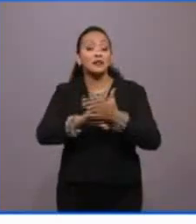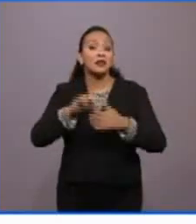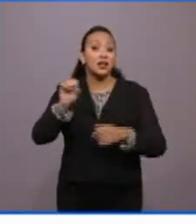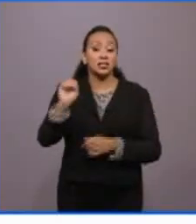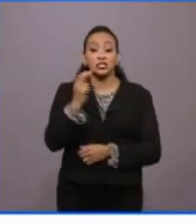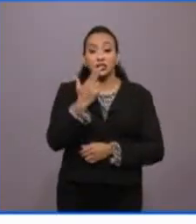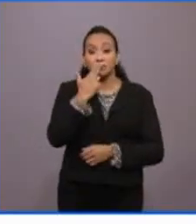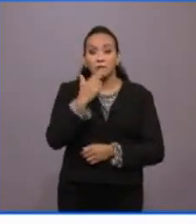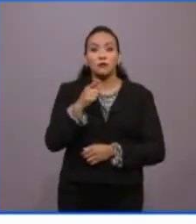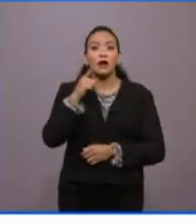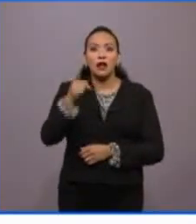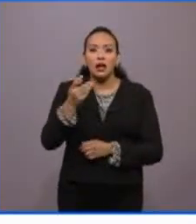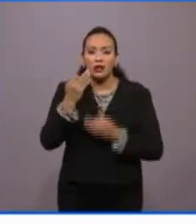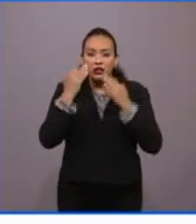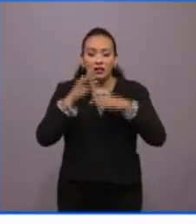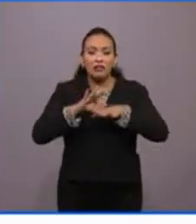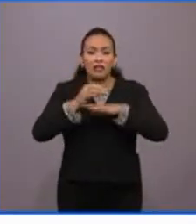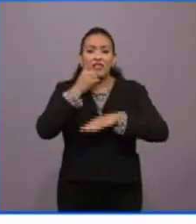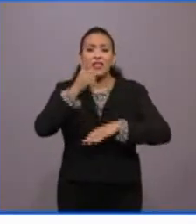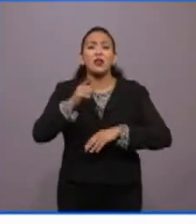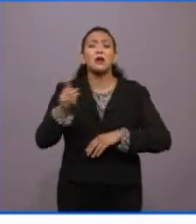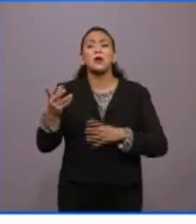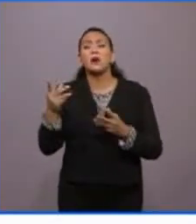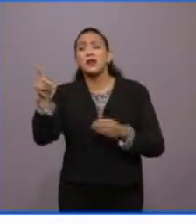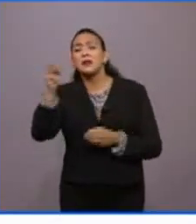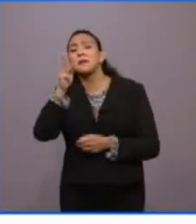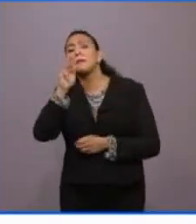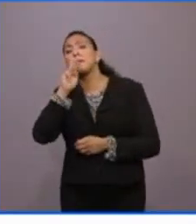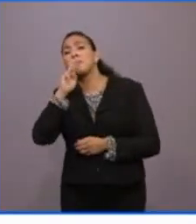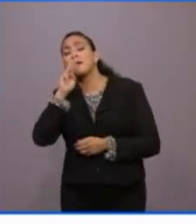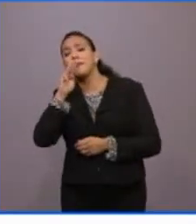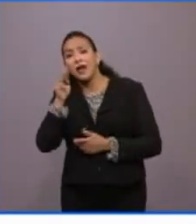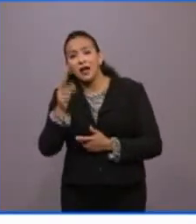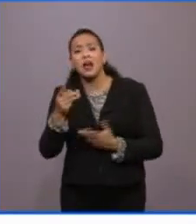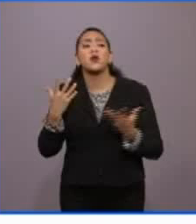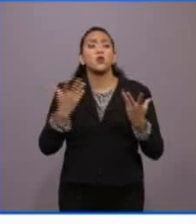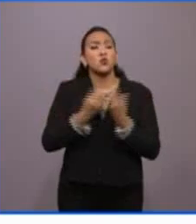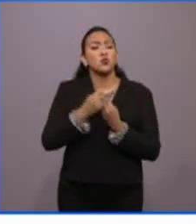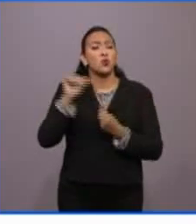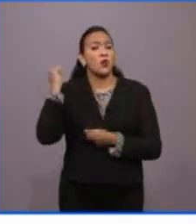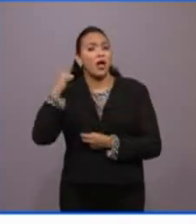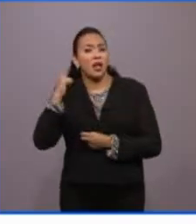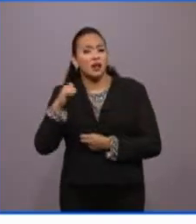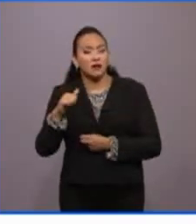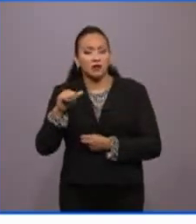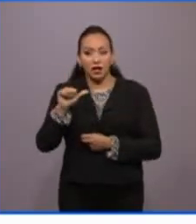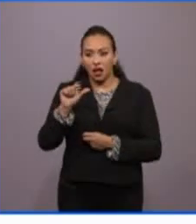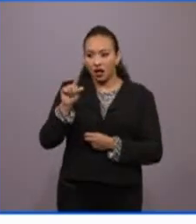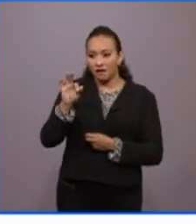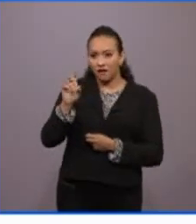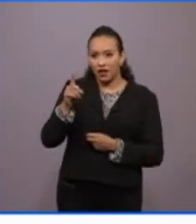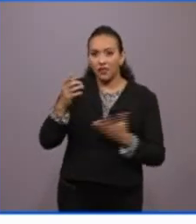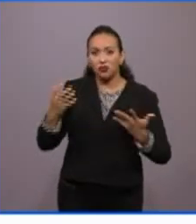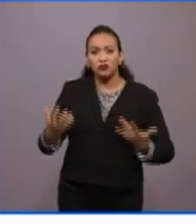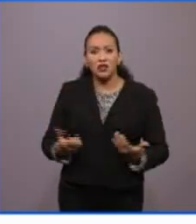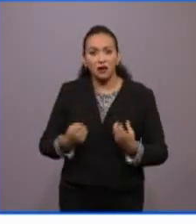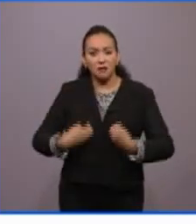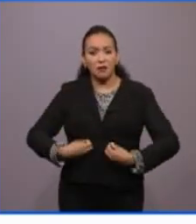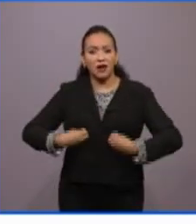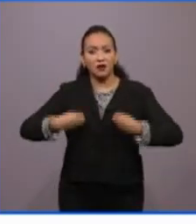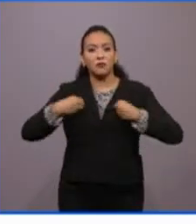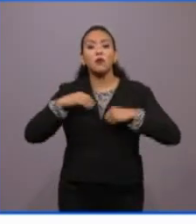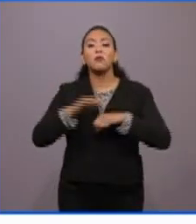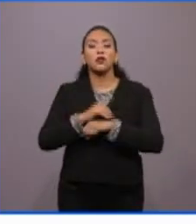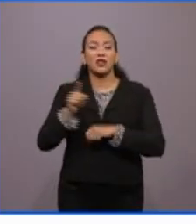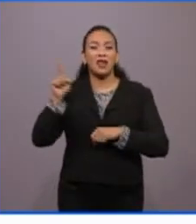Chihuahua, donde testimonió que estuvo con mi mamá en Acapulco. Alfredo y Reyes Ignacio son sobrevivientes de los vuelos